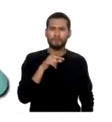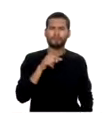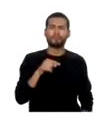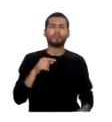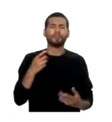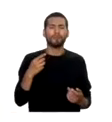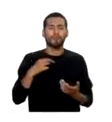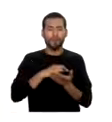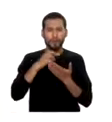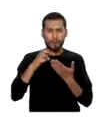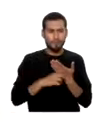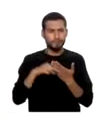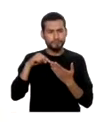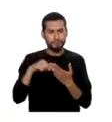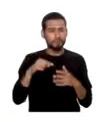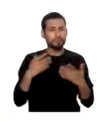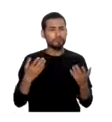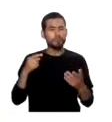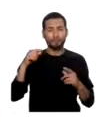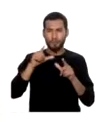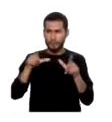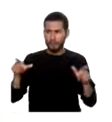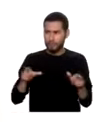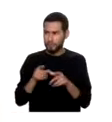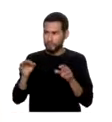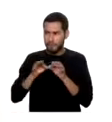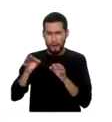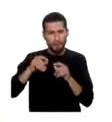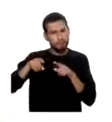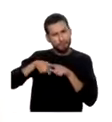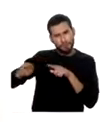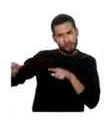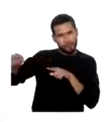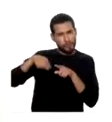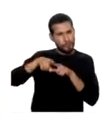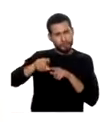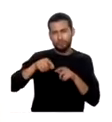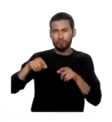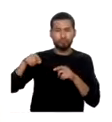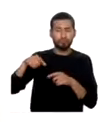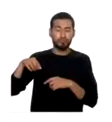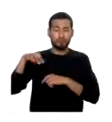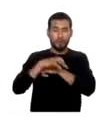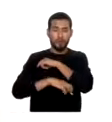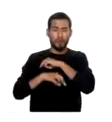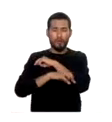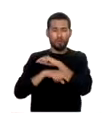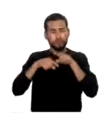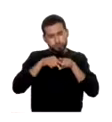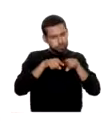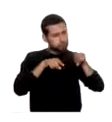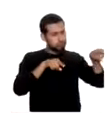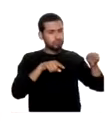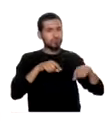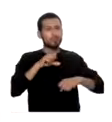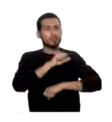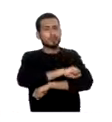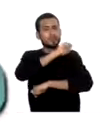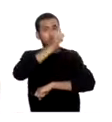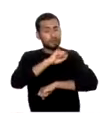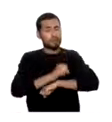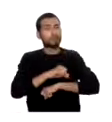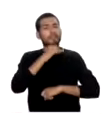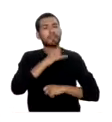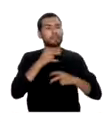rural que se desarrolla en centros poblados lejanos, recónditos de nuestro país, en sierra y selva del